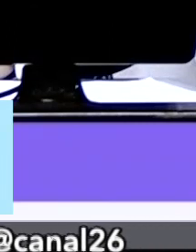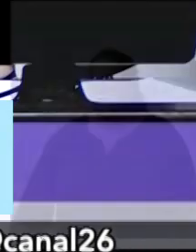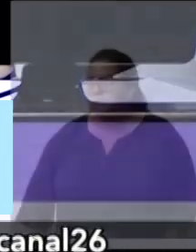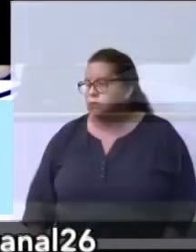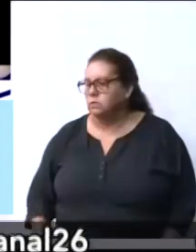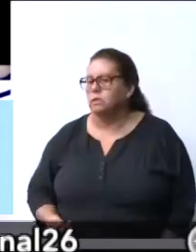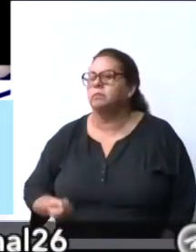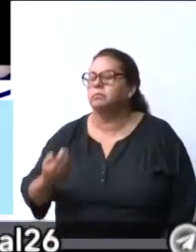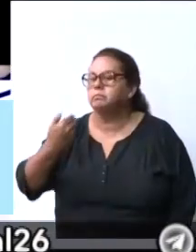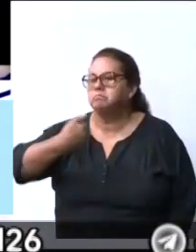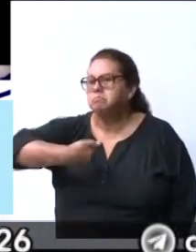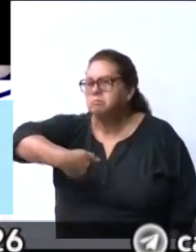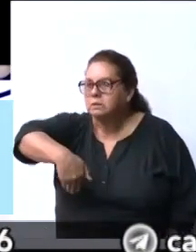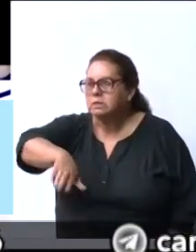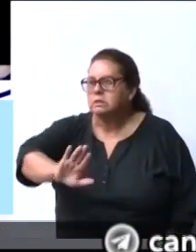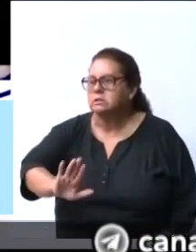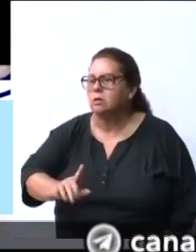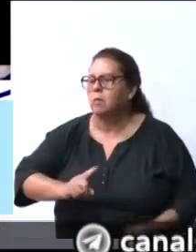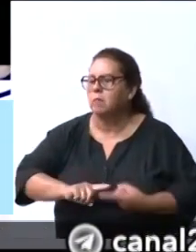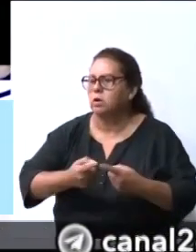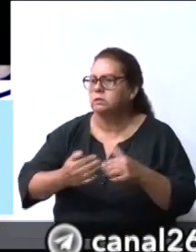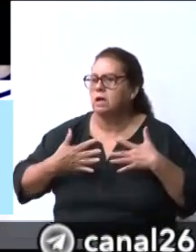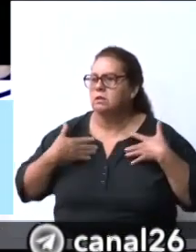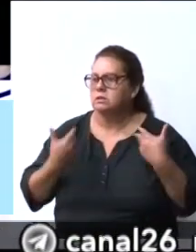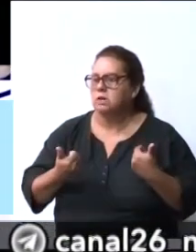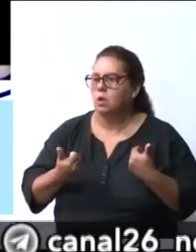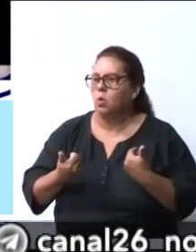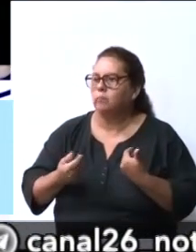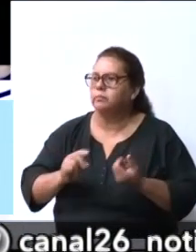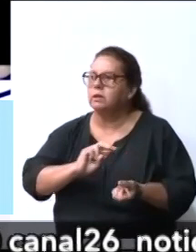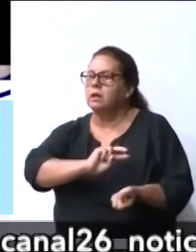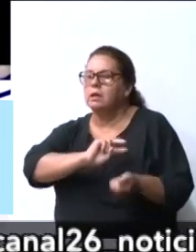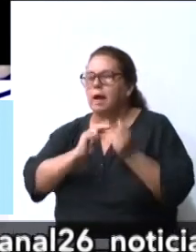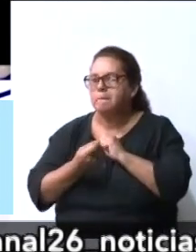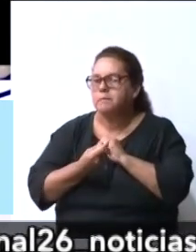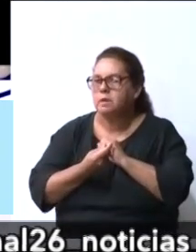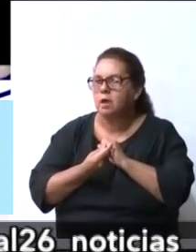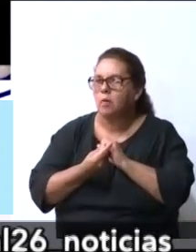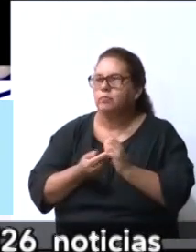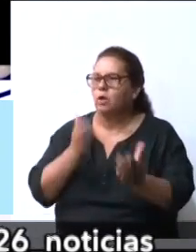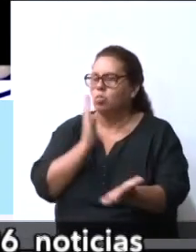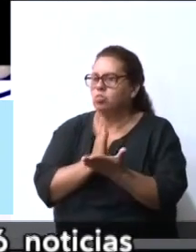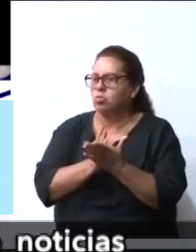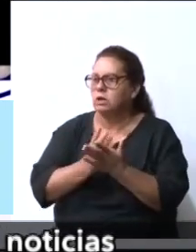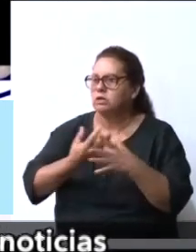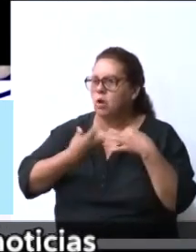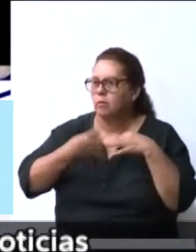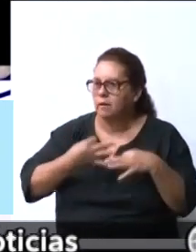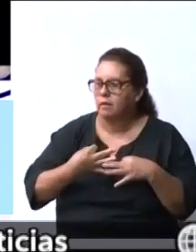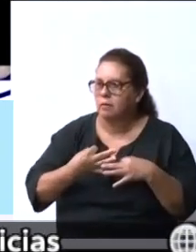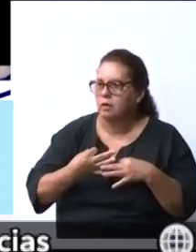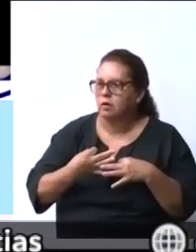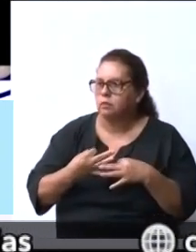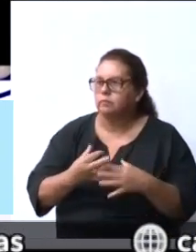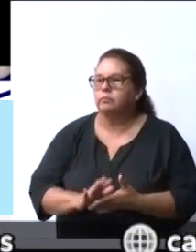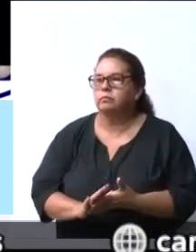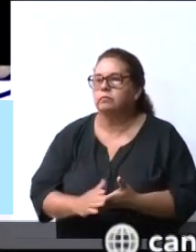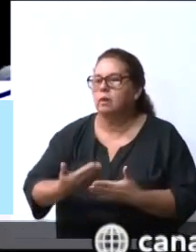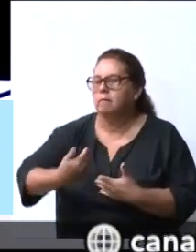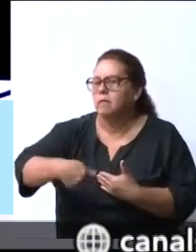Para seguir avanzando en políticas que mejoren la salud y la conviertan en un derecho garantizado en lugar de un privilegio, vamos